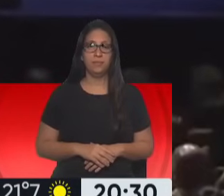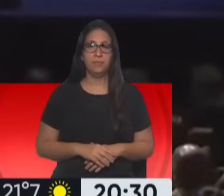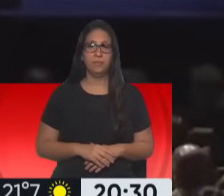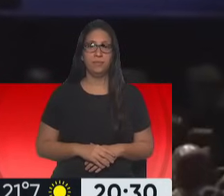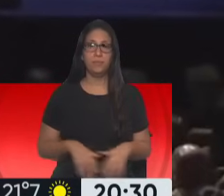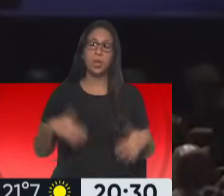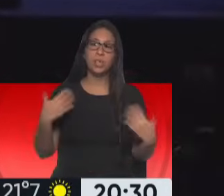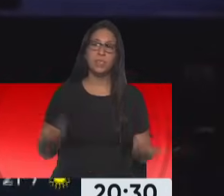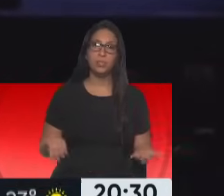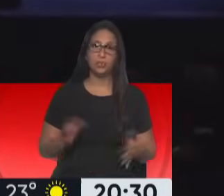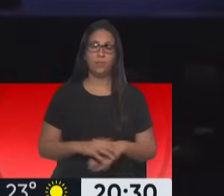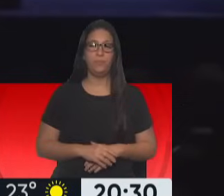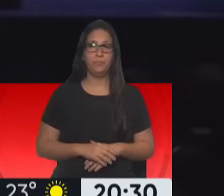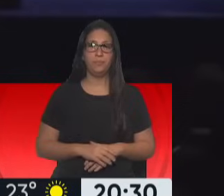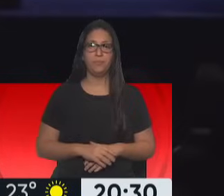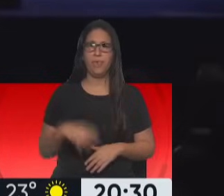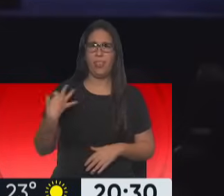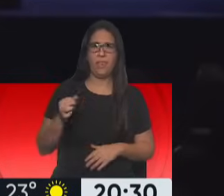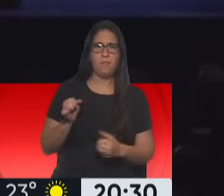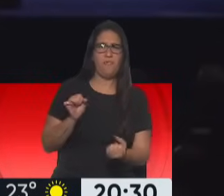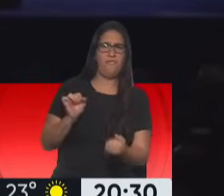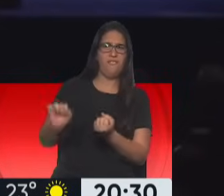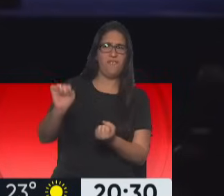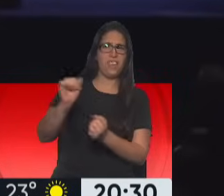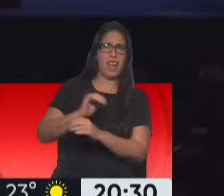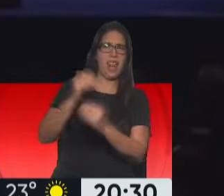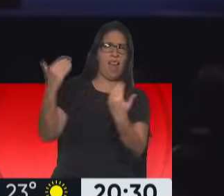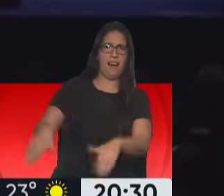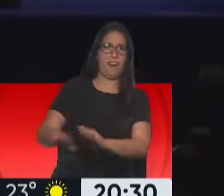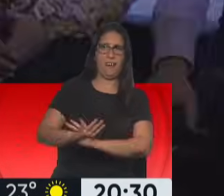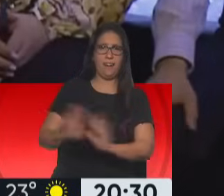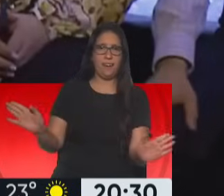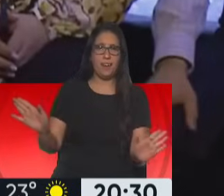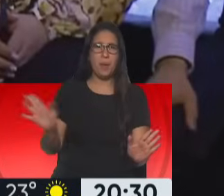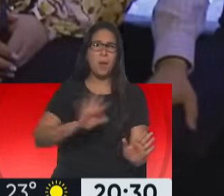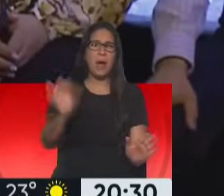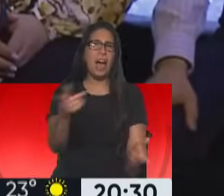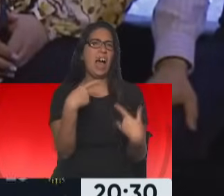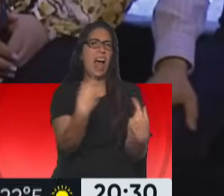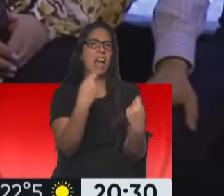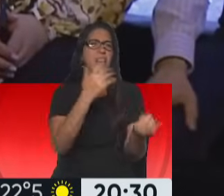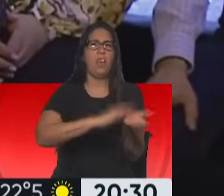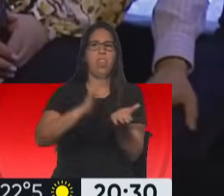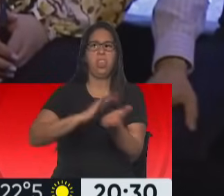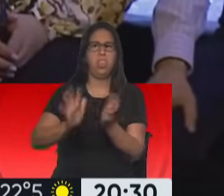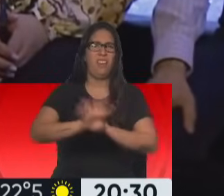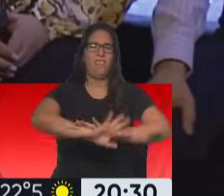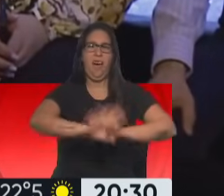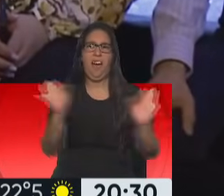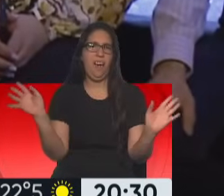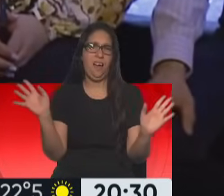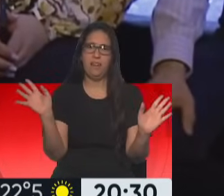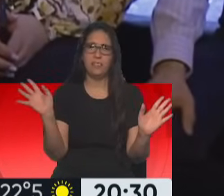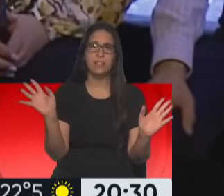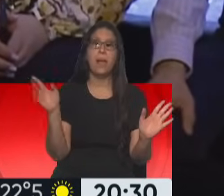Por eso hay que ponerle un freno de una vez por todas y recortar tanto gasto suntuoso, para que por un lado